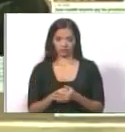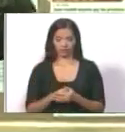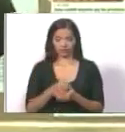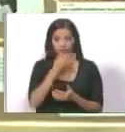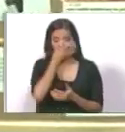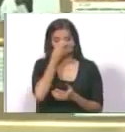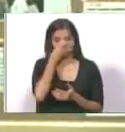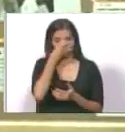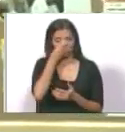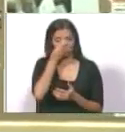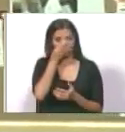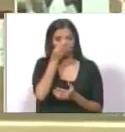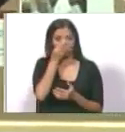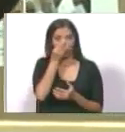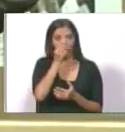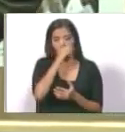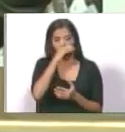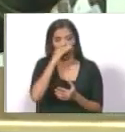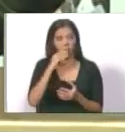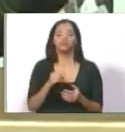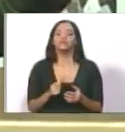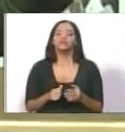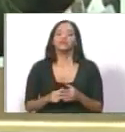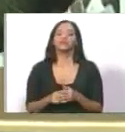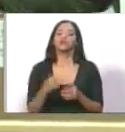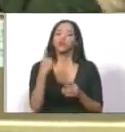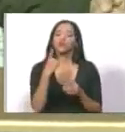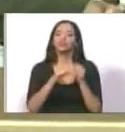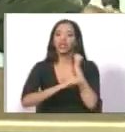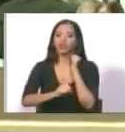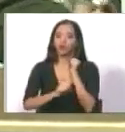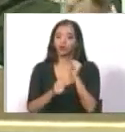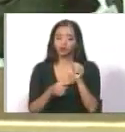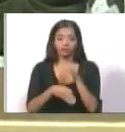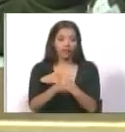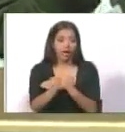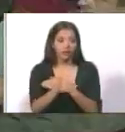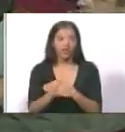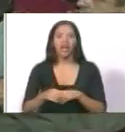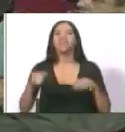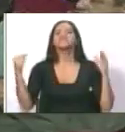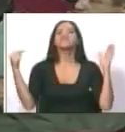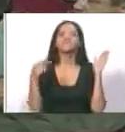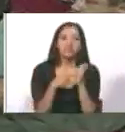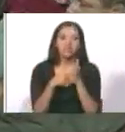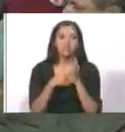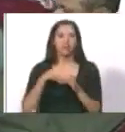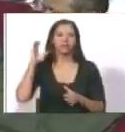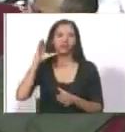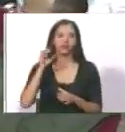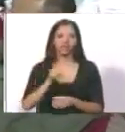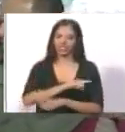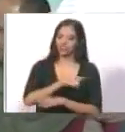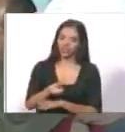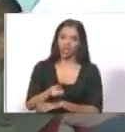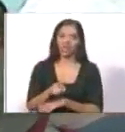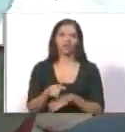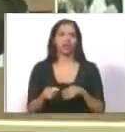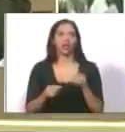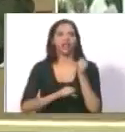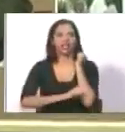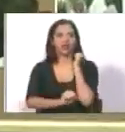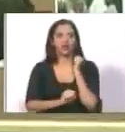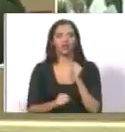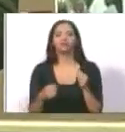Cuando un traidor sale, hay 1000 patriotas que condenan la traición, que condenan al traidor. Hay 1000 compañeros